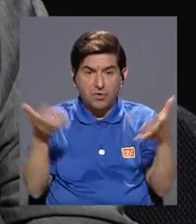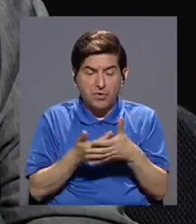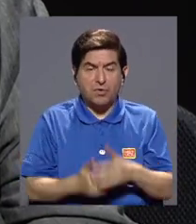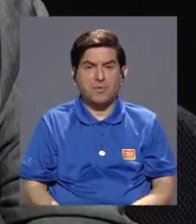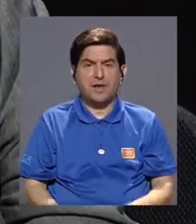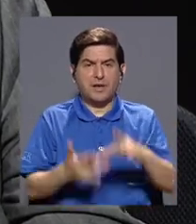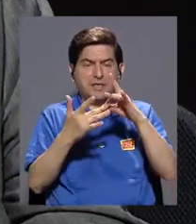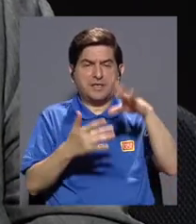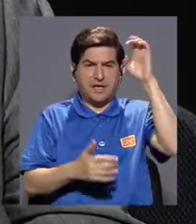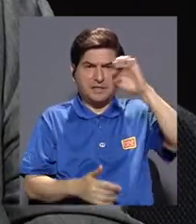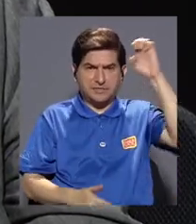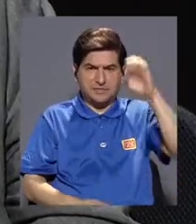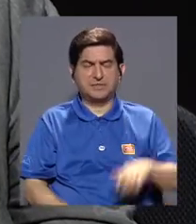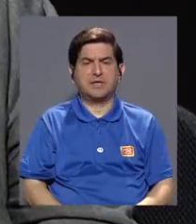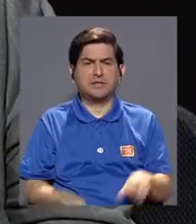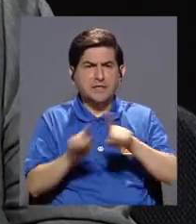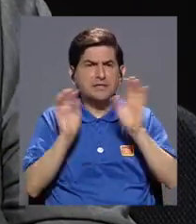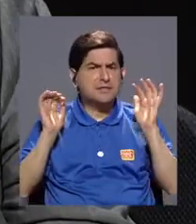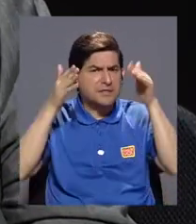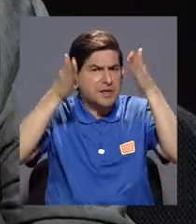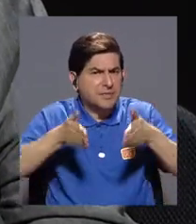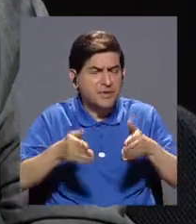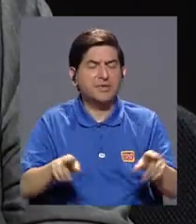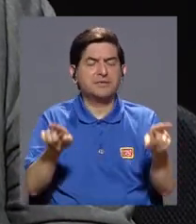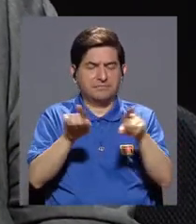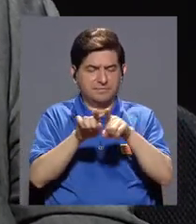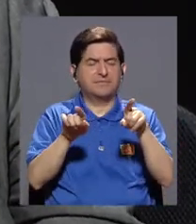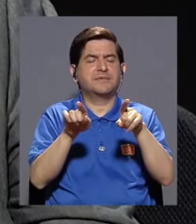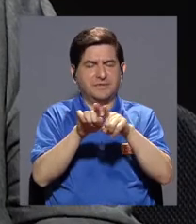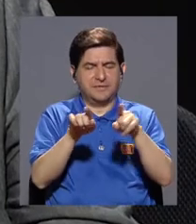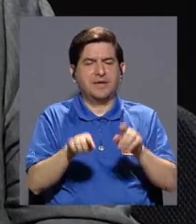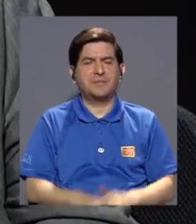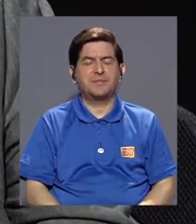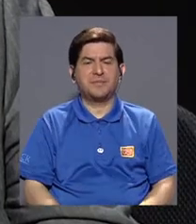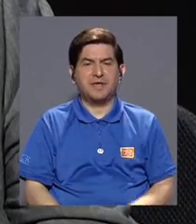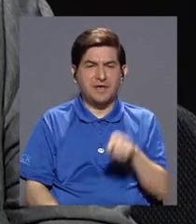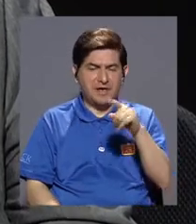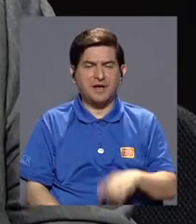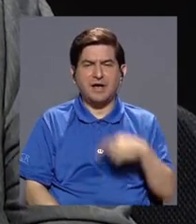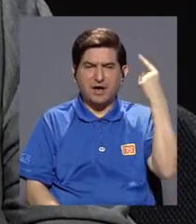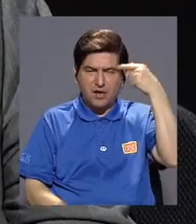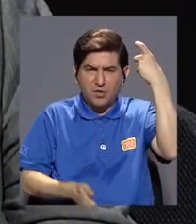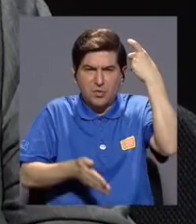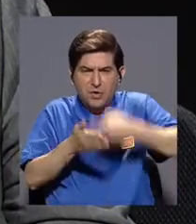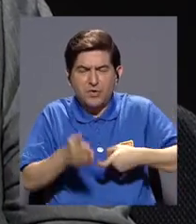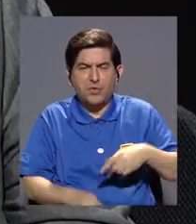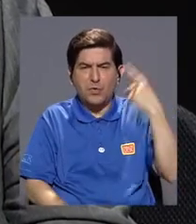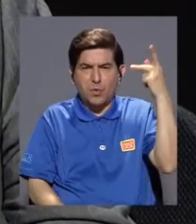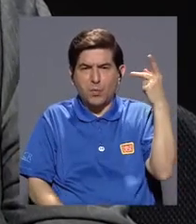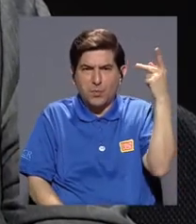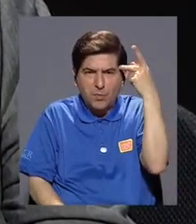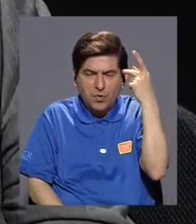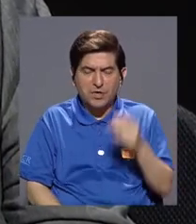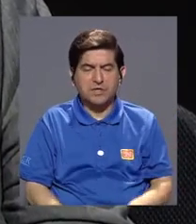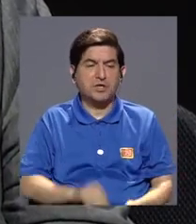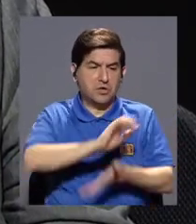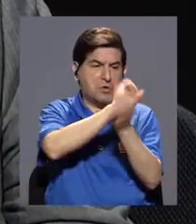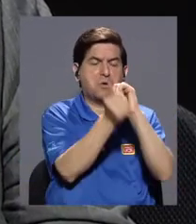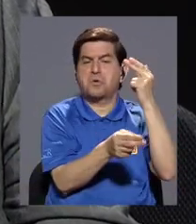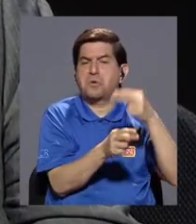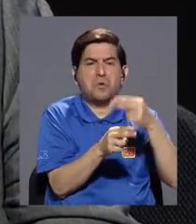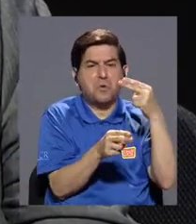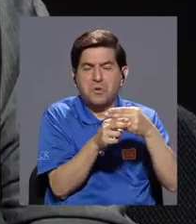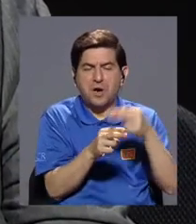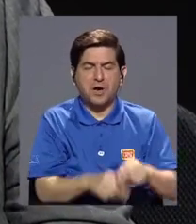sobre todo europeo, también amenazan el ascenso de los totalitarismos políticos renombrados